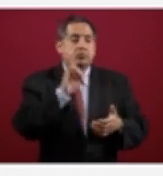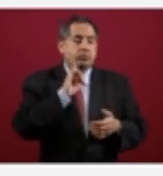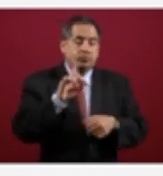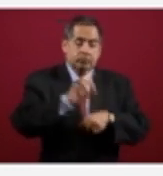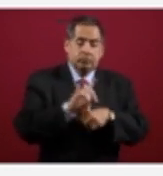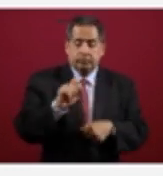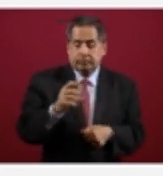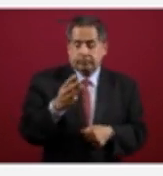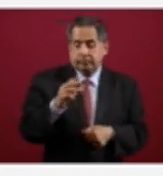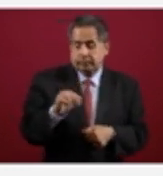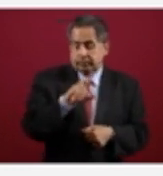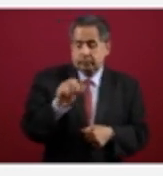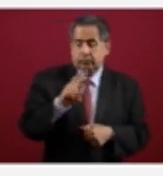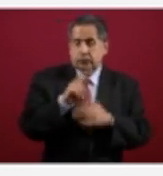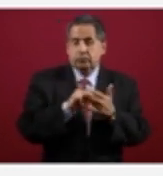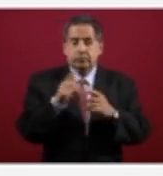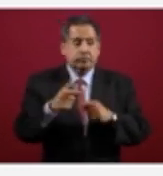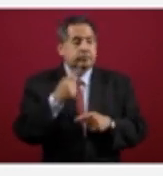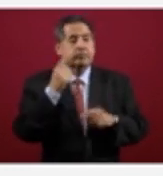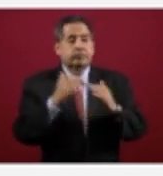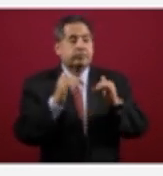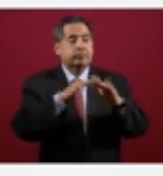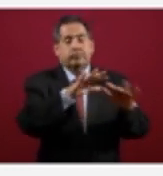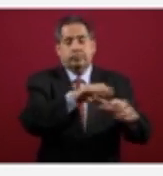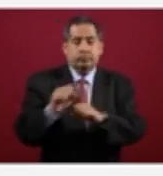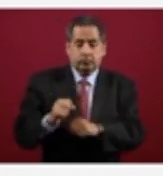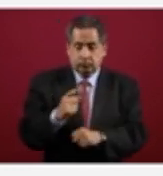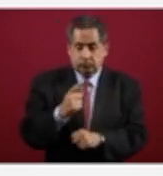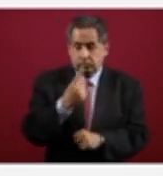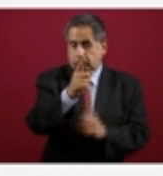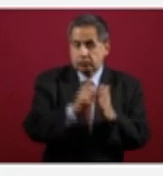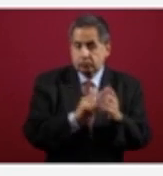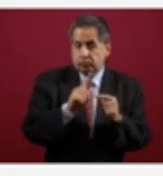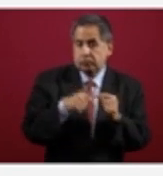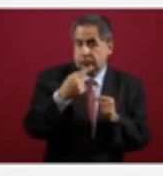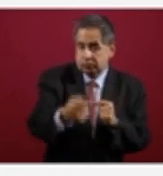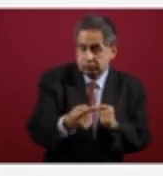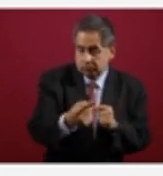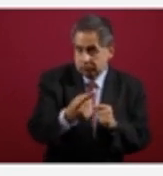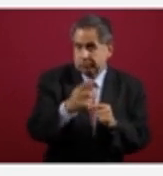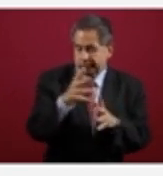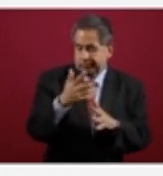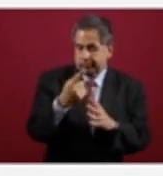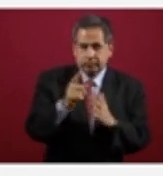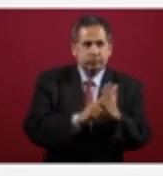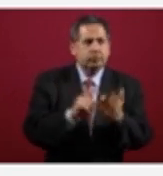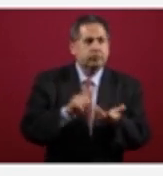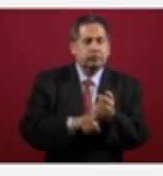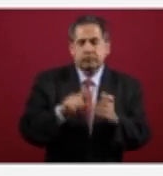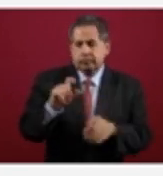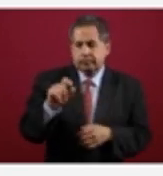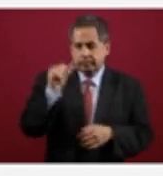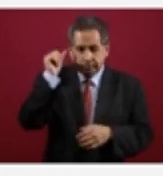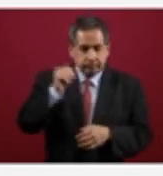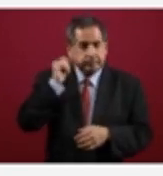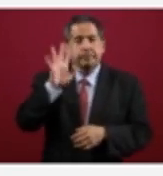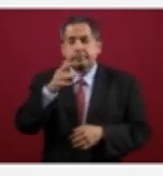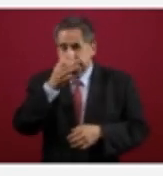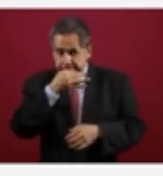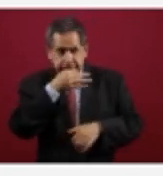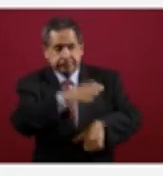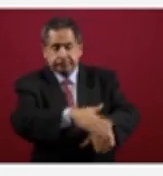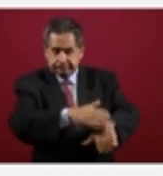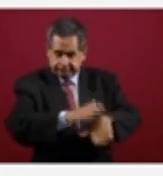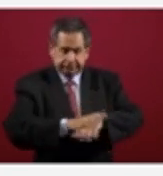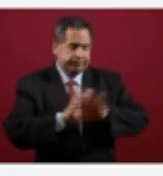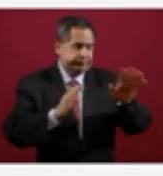de 2007 respecto al aseguramiento. Un mes después, casi un mes después, el 20 de abril, también se le notificó al